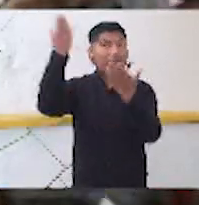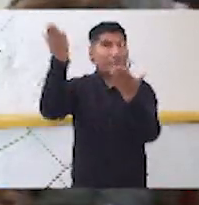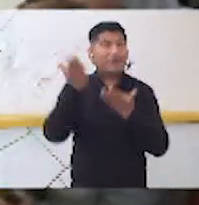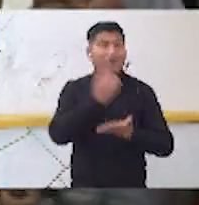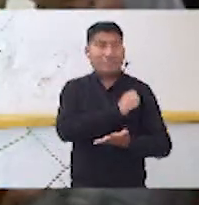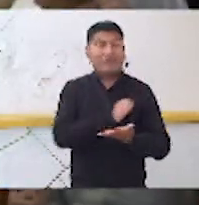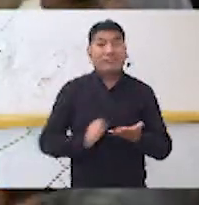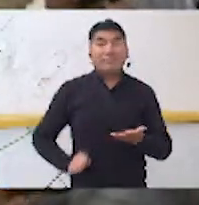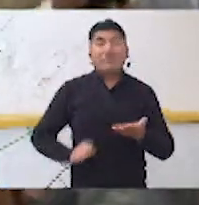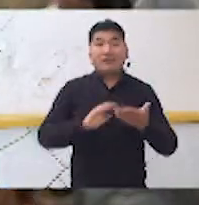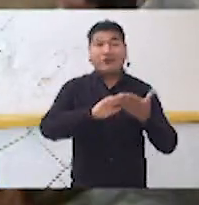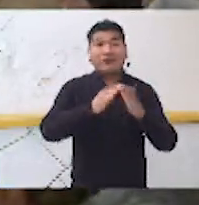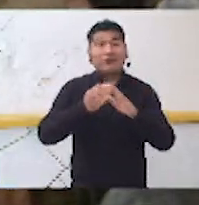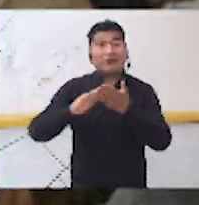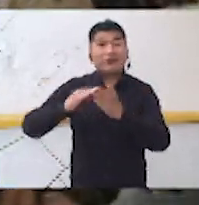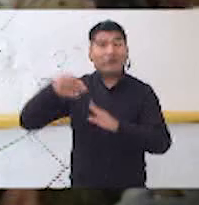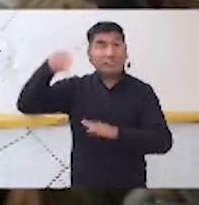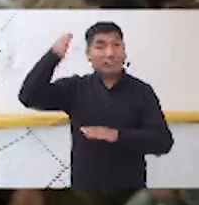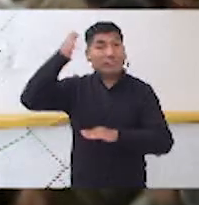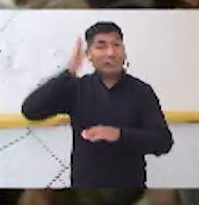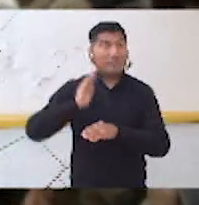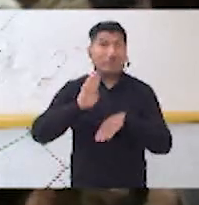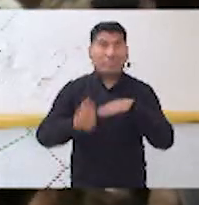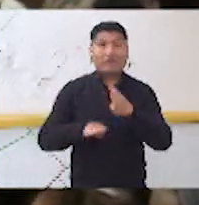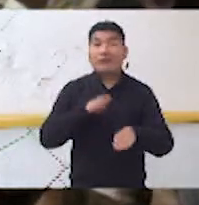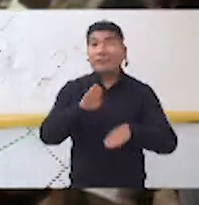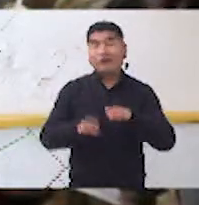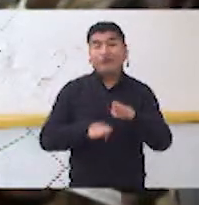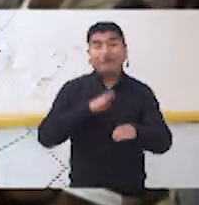da el Señor, pueblo de Dios, camina ya.